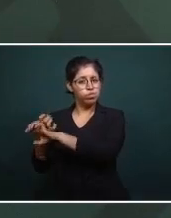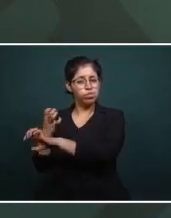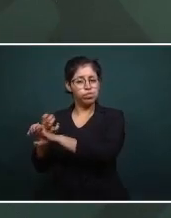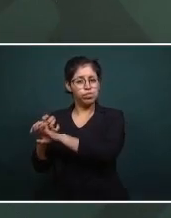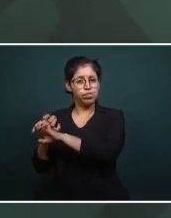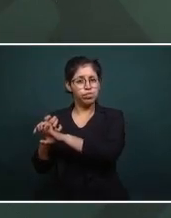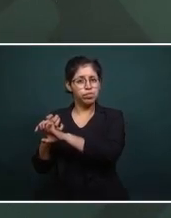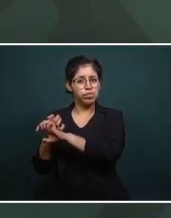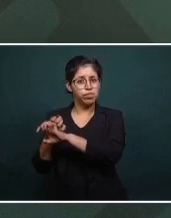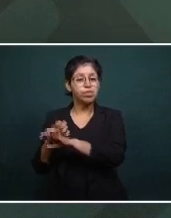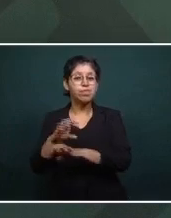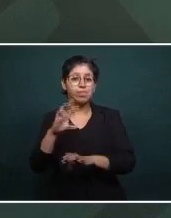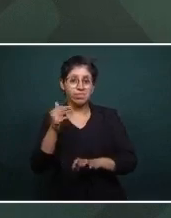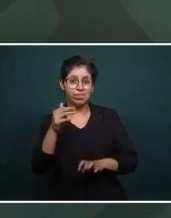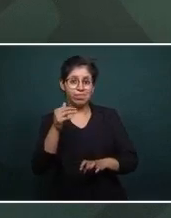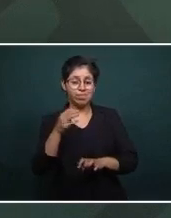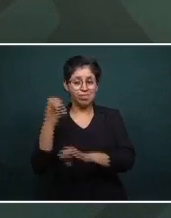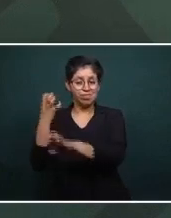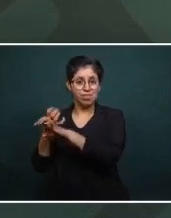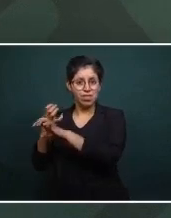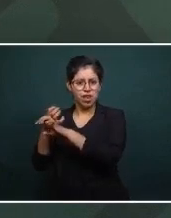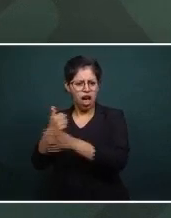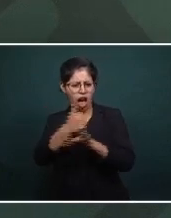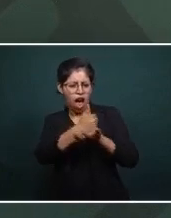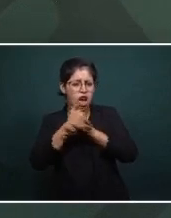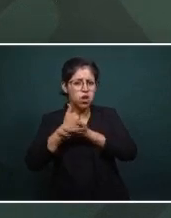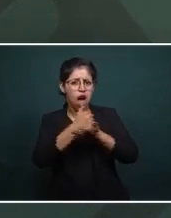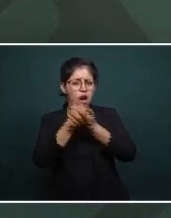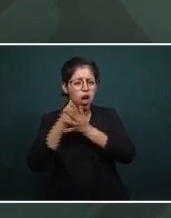hasta ayudando mucho